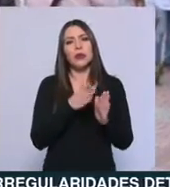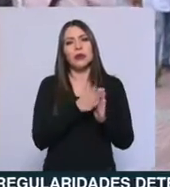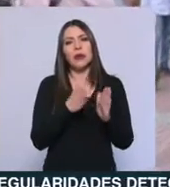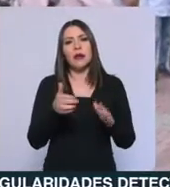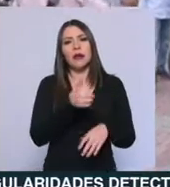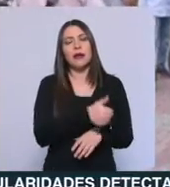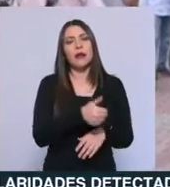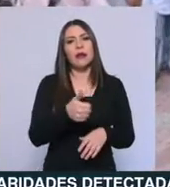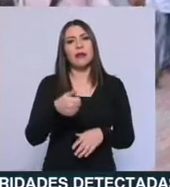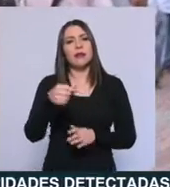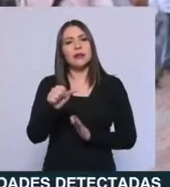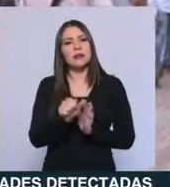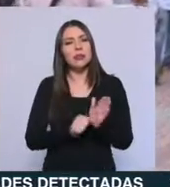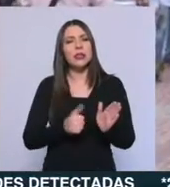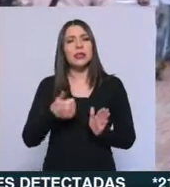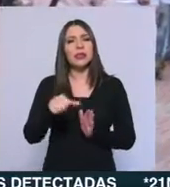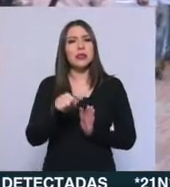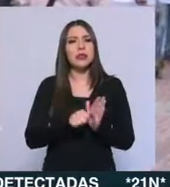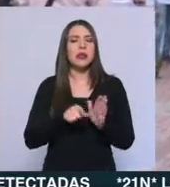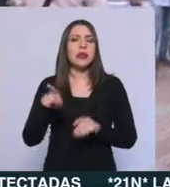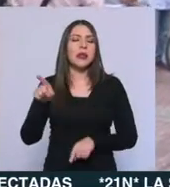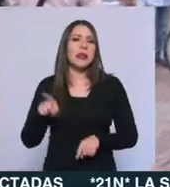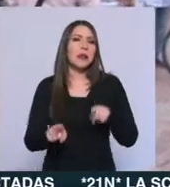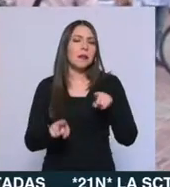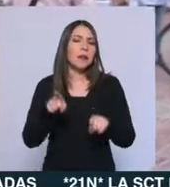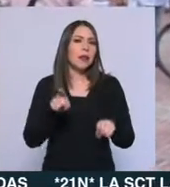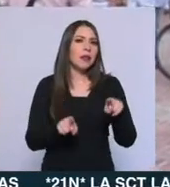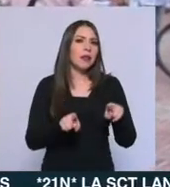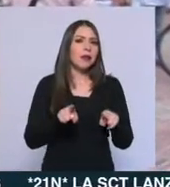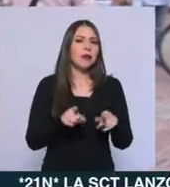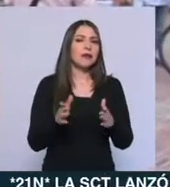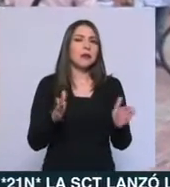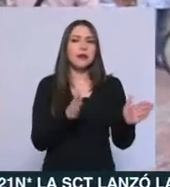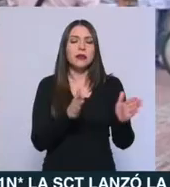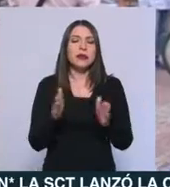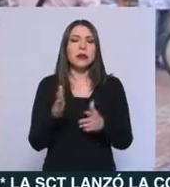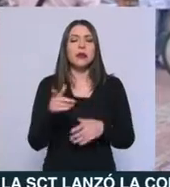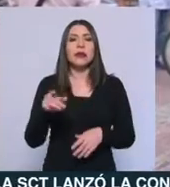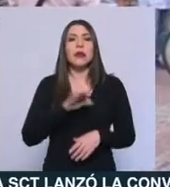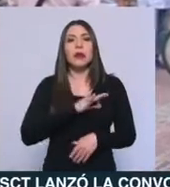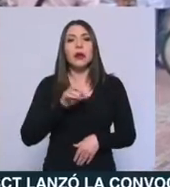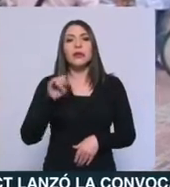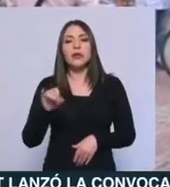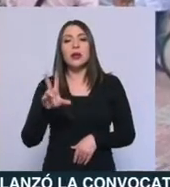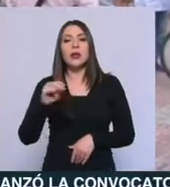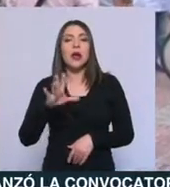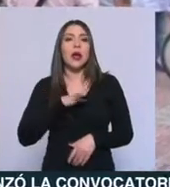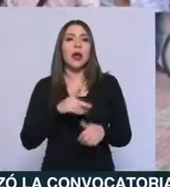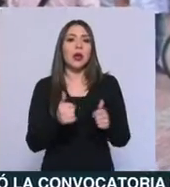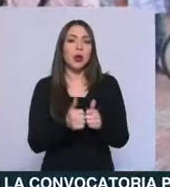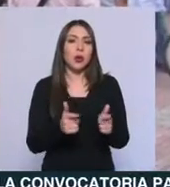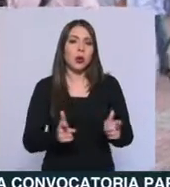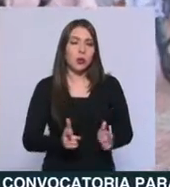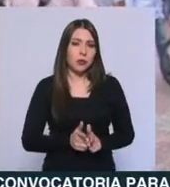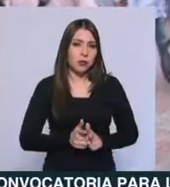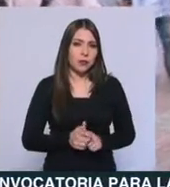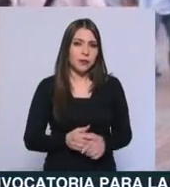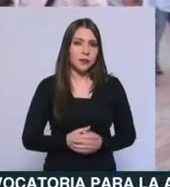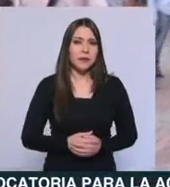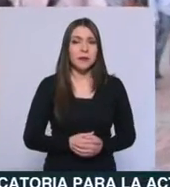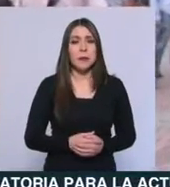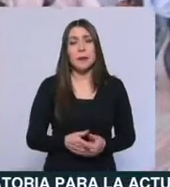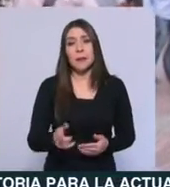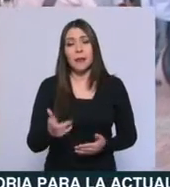semestre y cuyas condiciones varían dependiendo de la disponibilidad de grupos. Entonces, esta parte también es muy